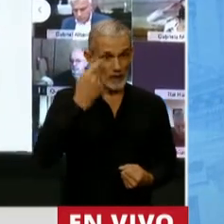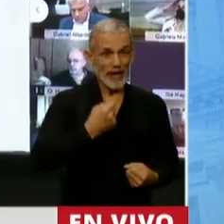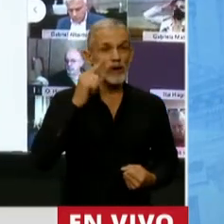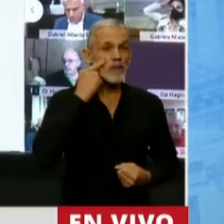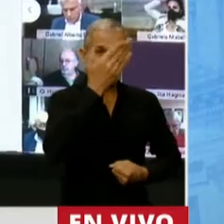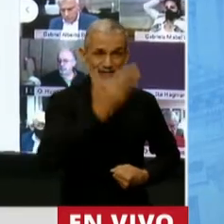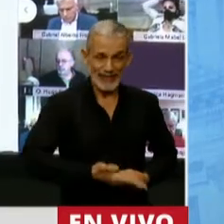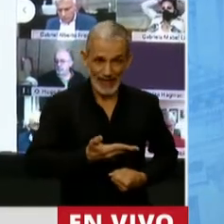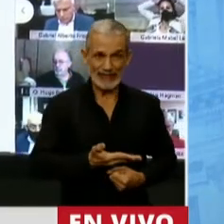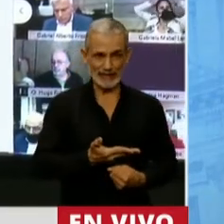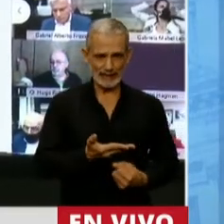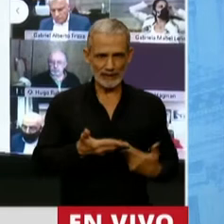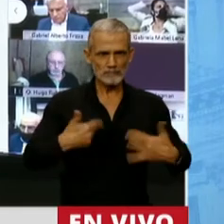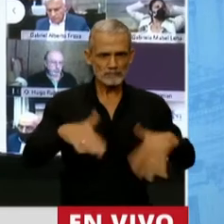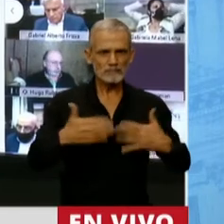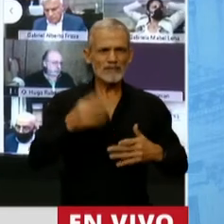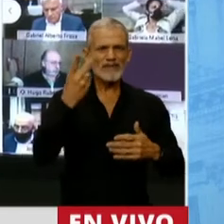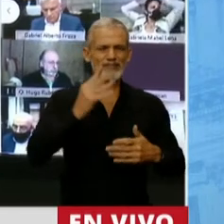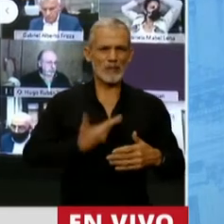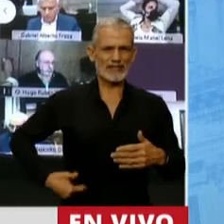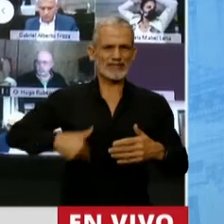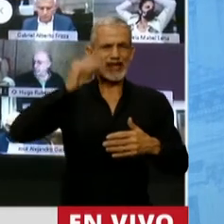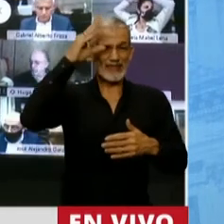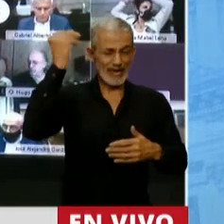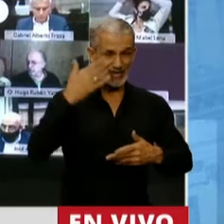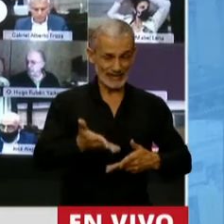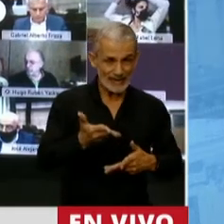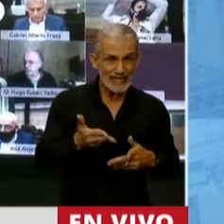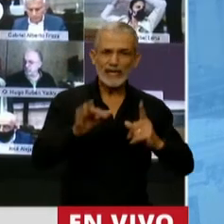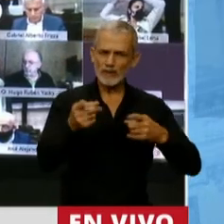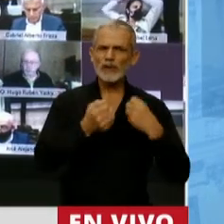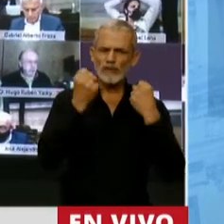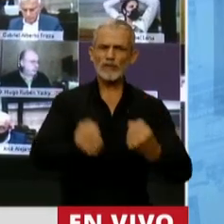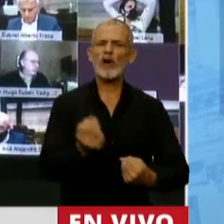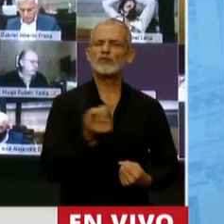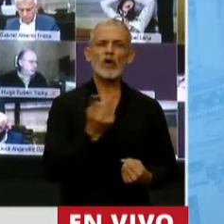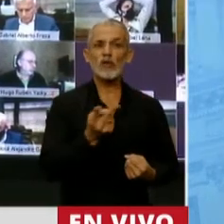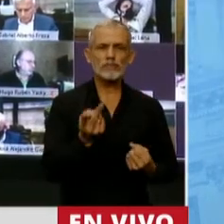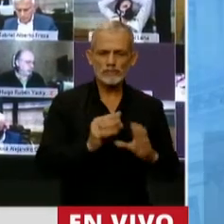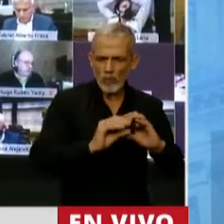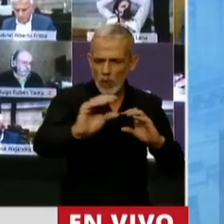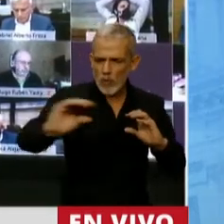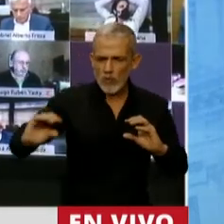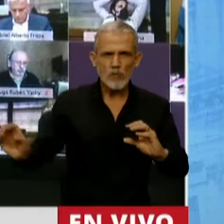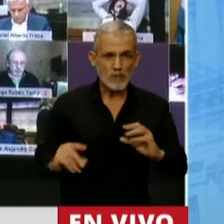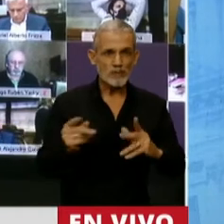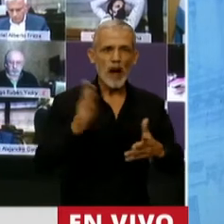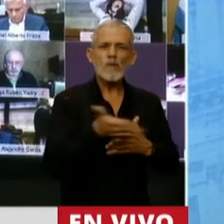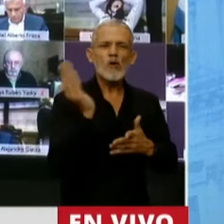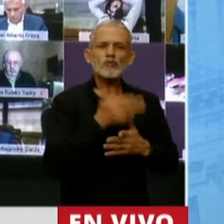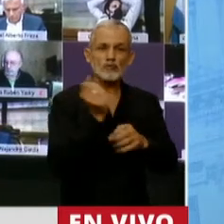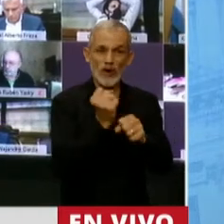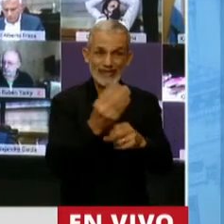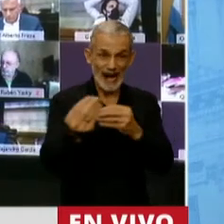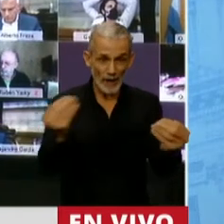presidente Alberto Fernández y de nuestra vicepresidenta Cristina Fernández de Kirchner de destinar más recursos a la producción y el